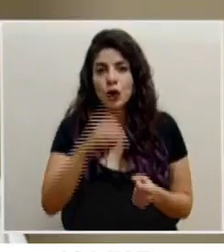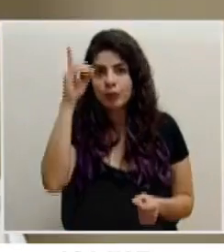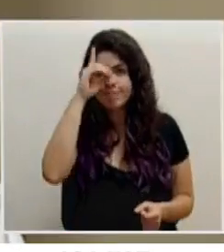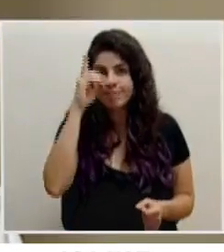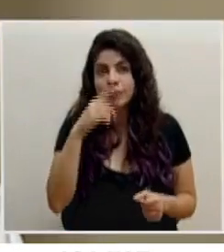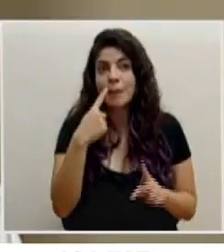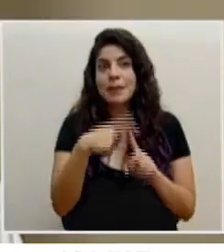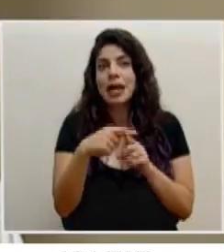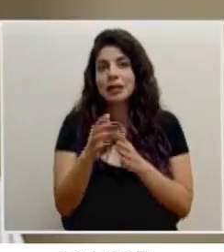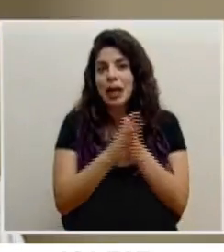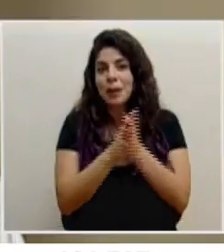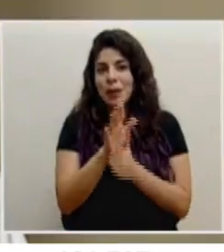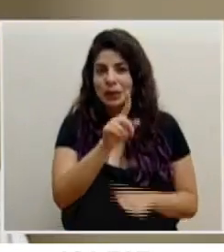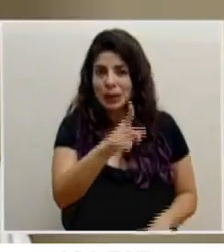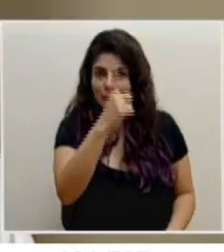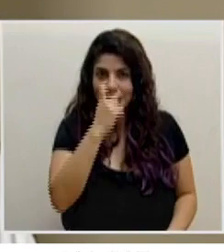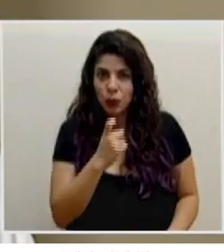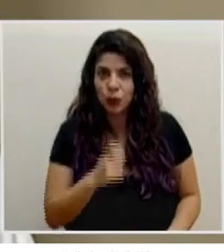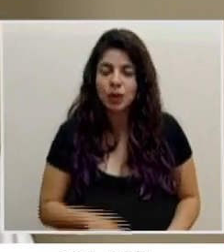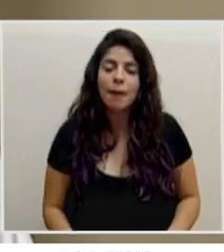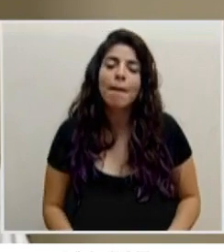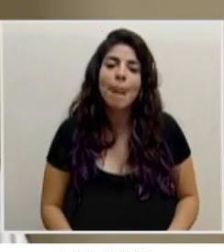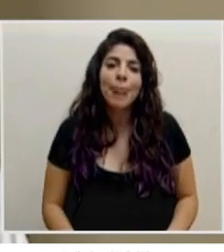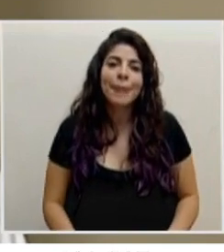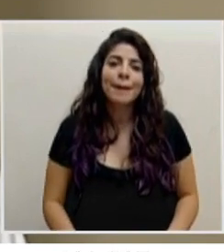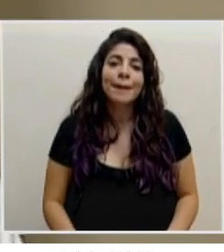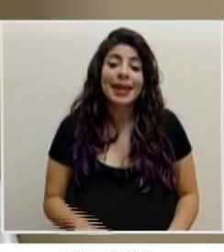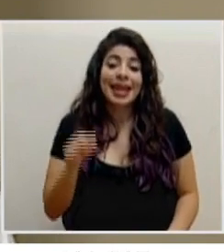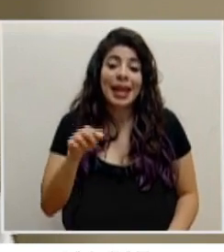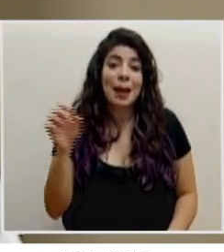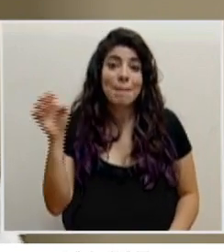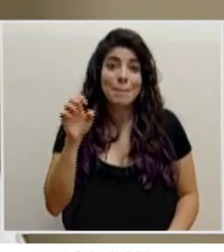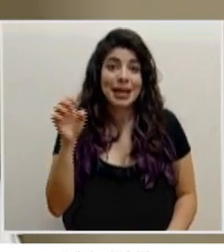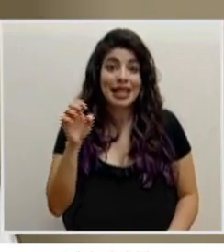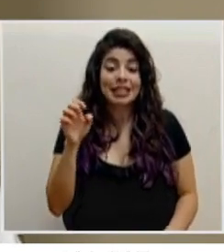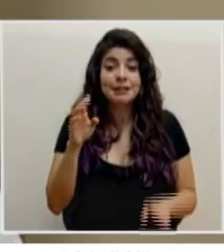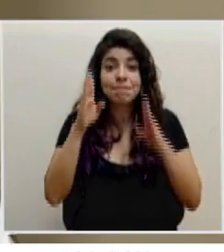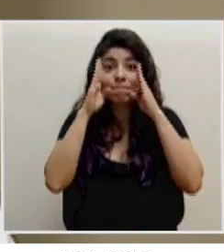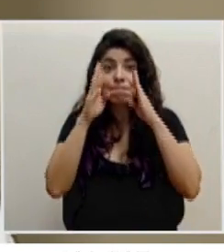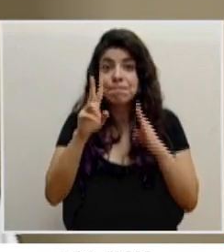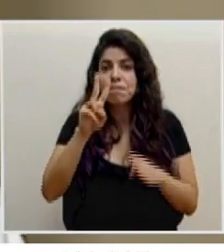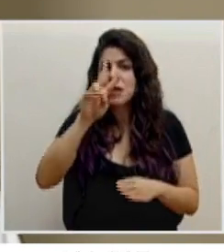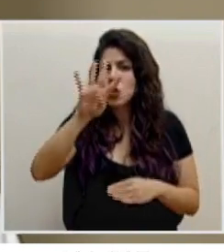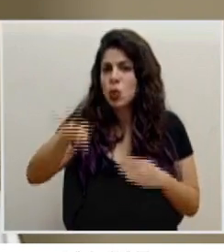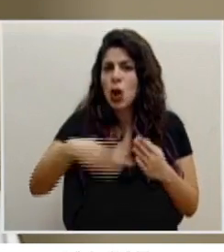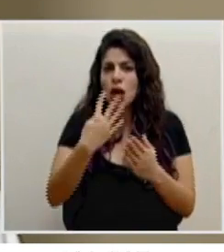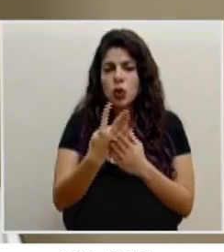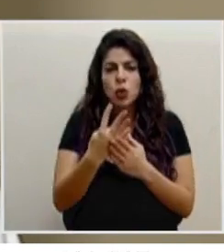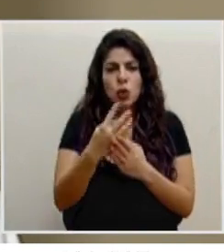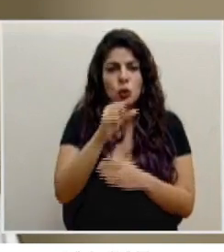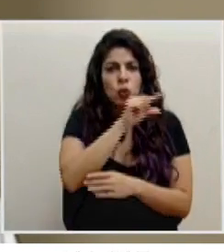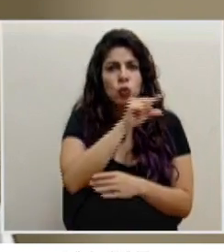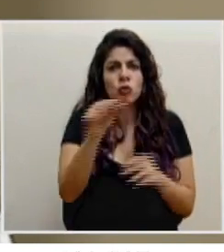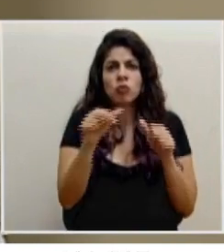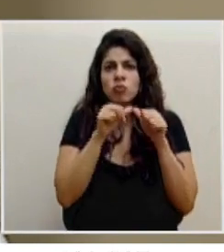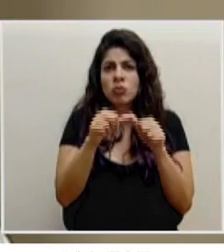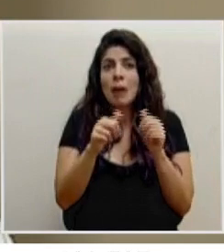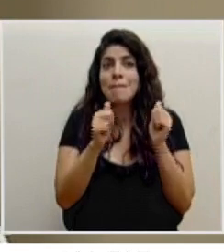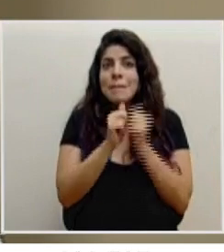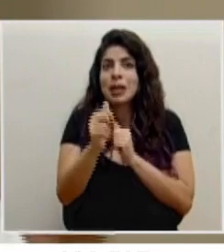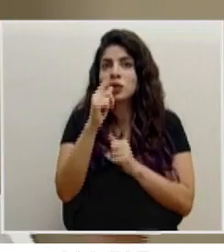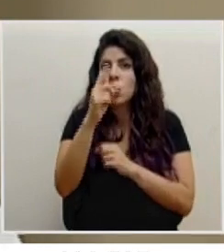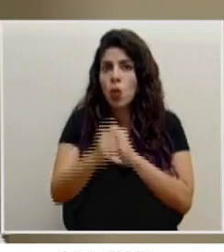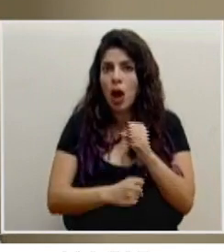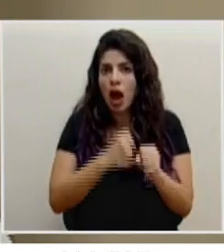y aprovechando la pregunta, esta emergencia la estamos atendiendo 24/7 desde hace más de un año y hay equipos